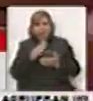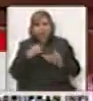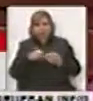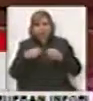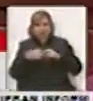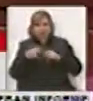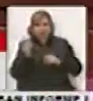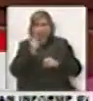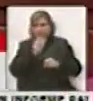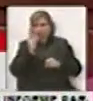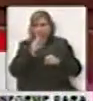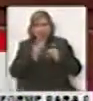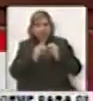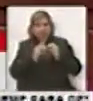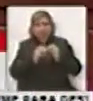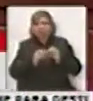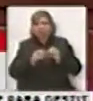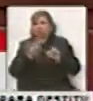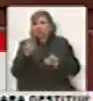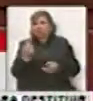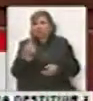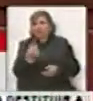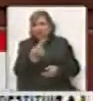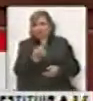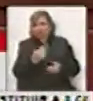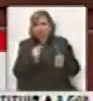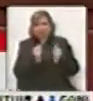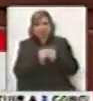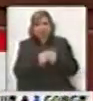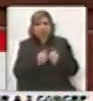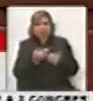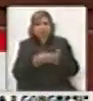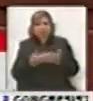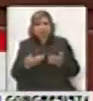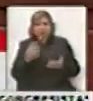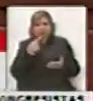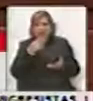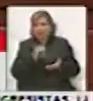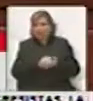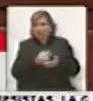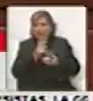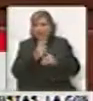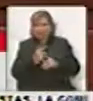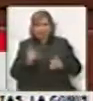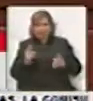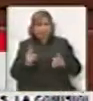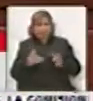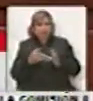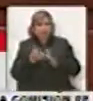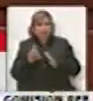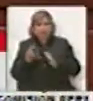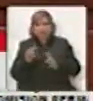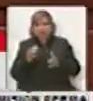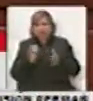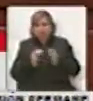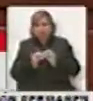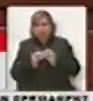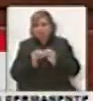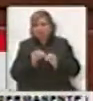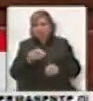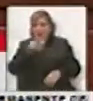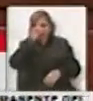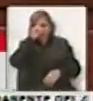se resuelven de manera individual, como promueve una mirada neoliberal clásica que se impuso radicalmente en el